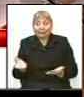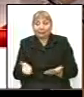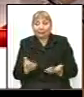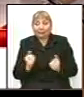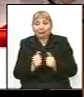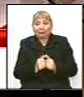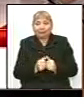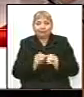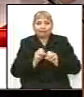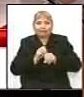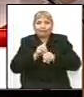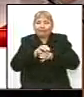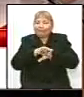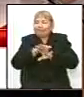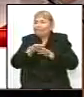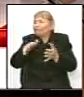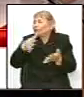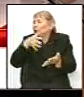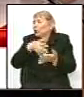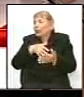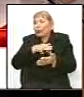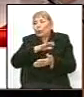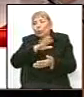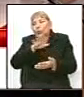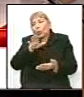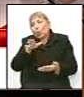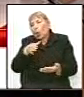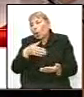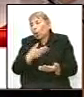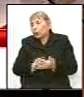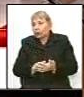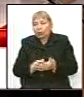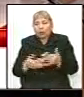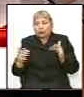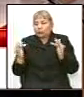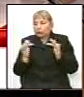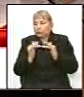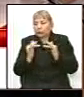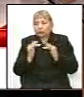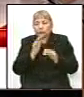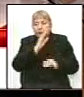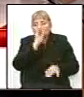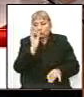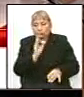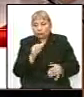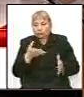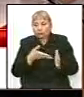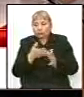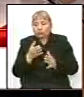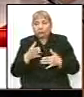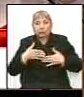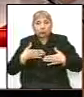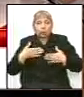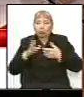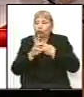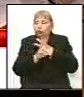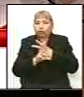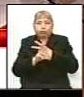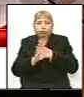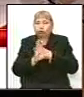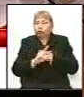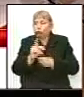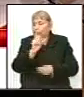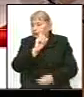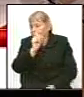situación de vulnerabilidad total por la ausencia de conectividad. Y entonces de ninguna manera nosotros podríamos respaldar una iniciativa de